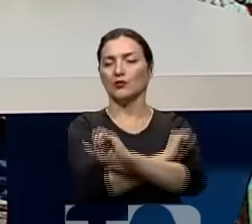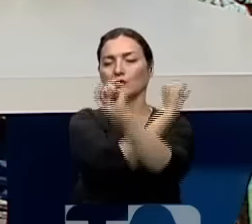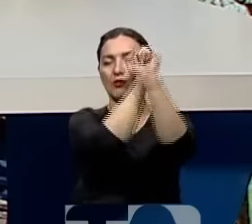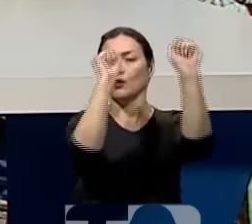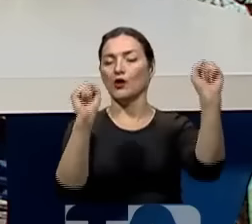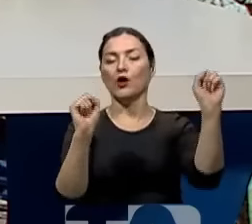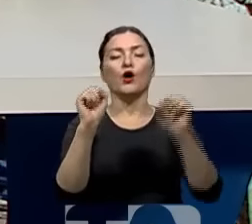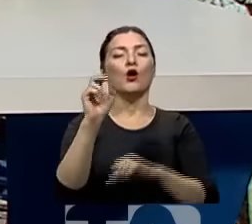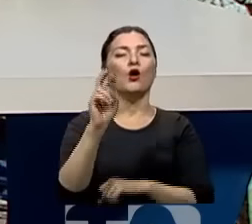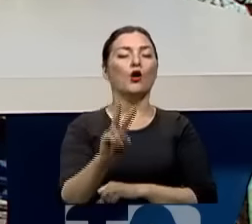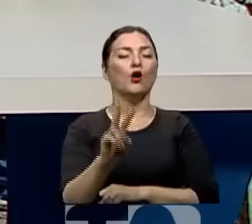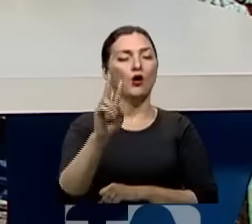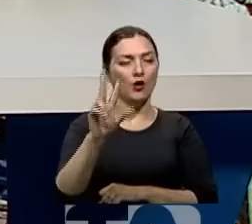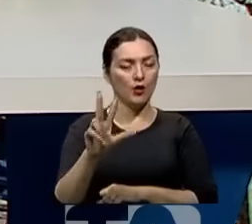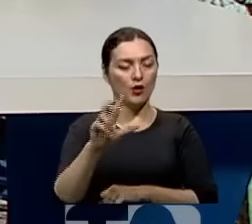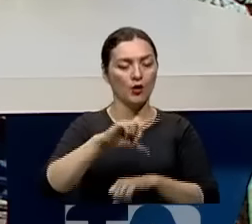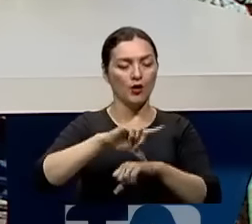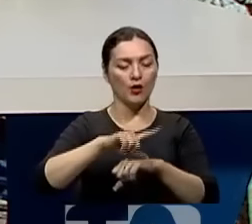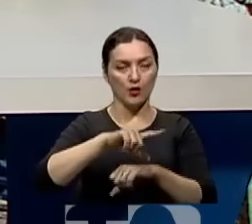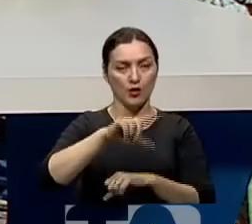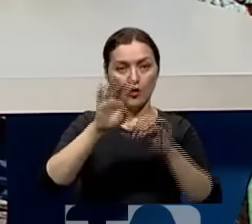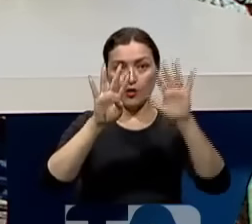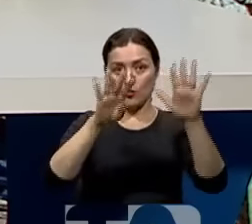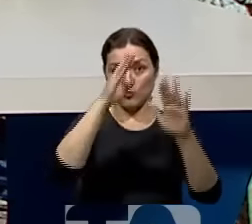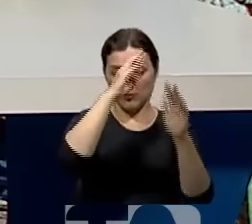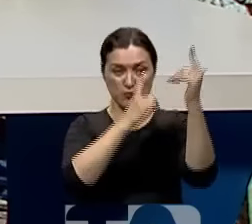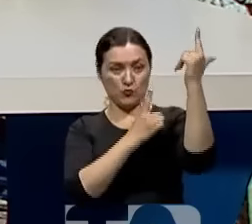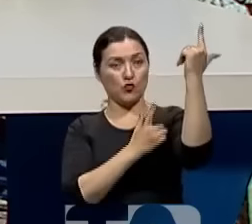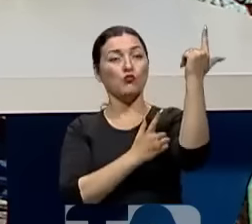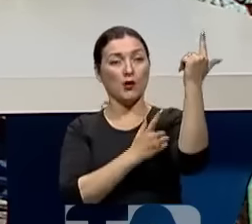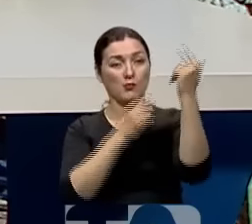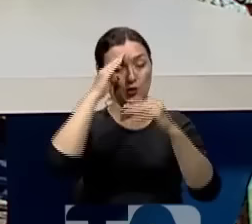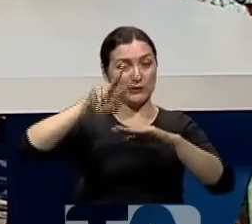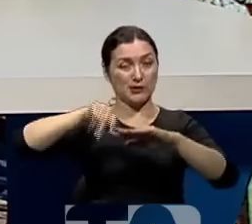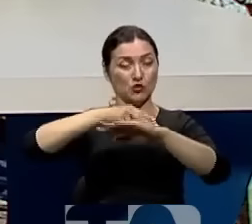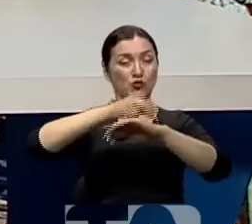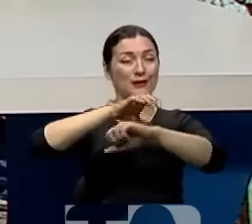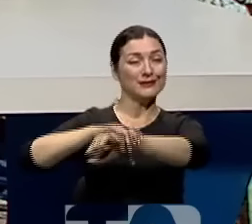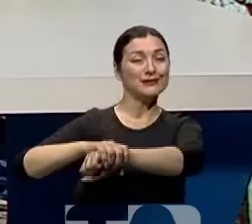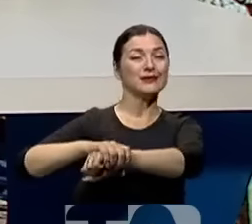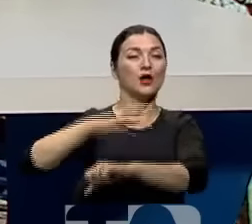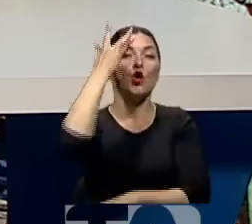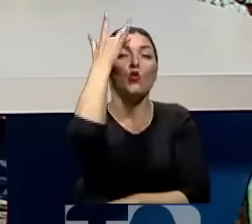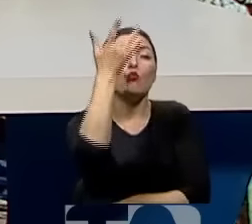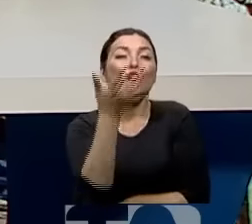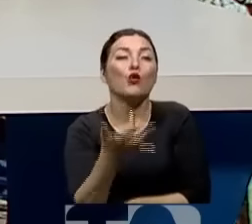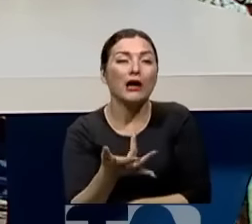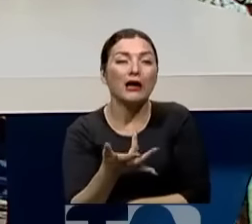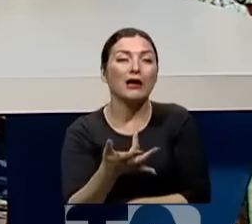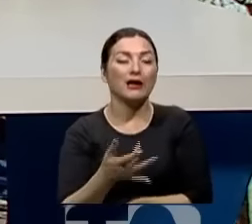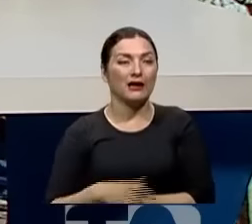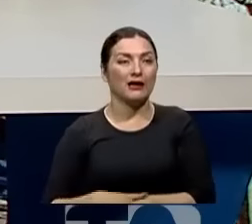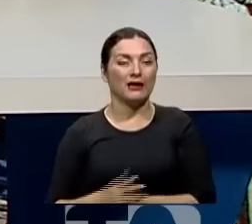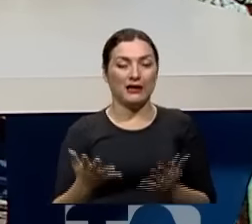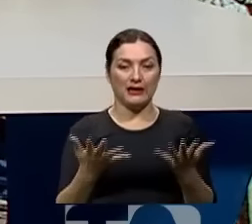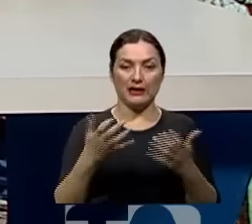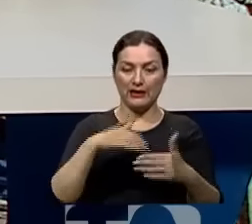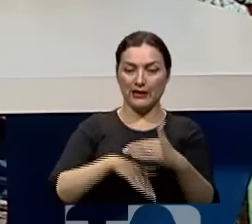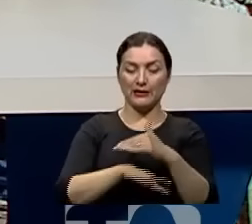8:23, 9 uniformados del ejército ecuatoriano fueron aprehendidos por la Policía Nacional. Y esto se dio porque supuestamente intentaban